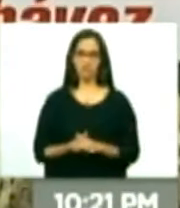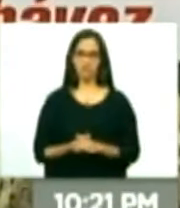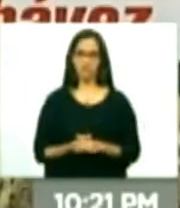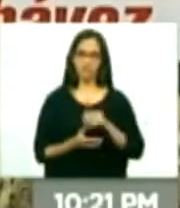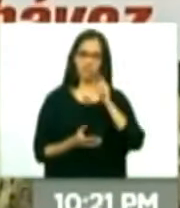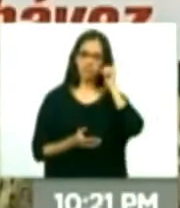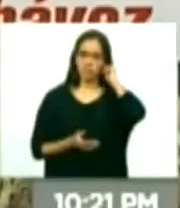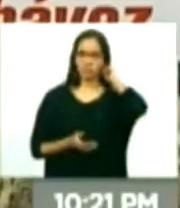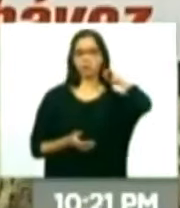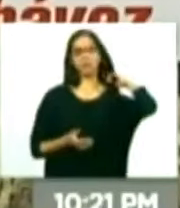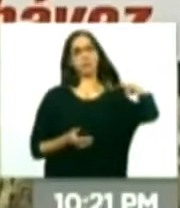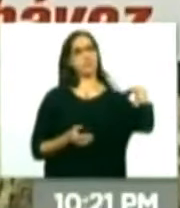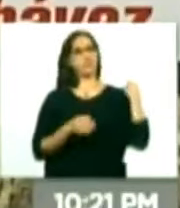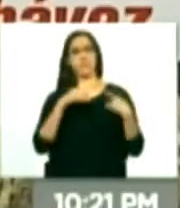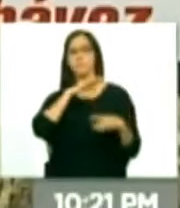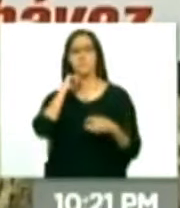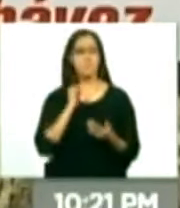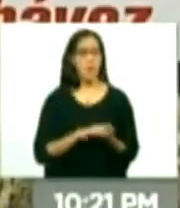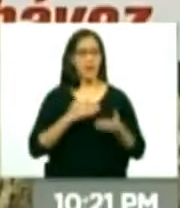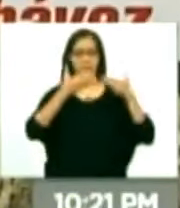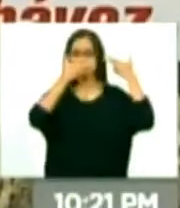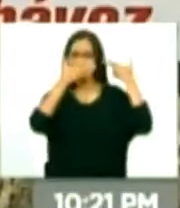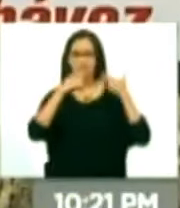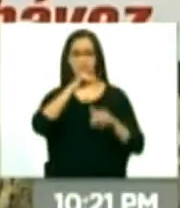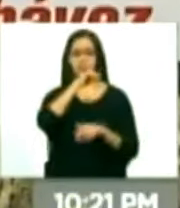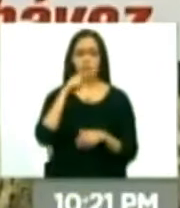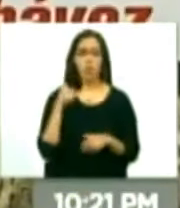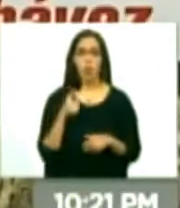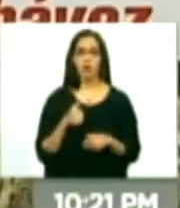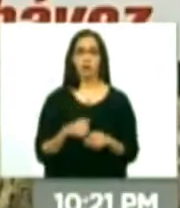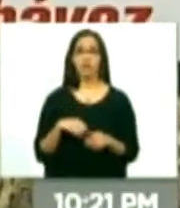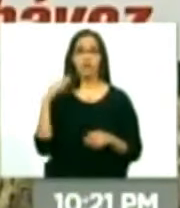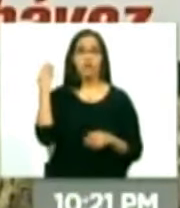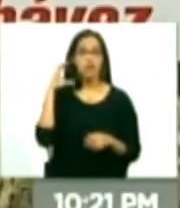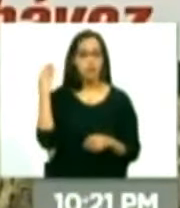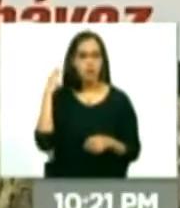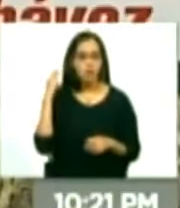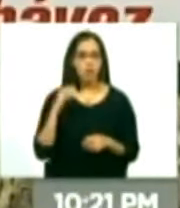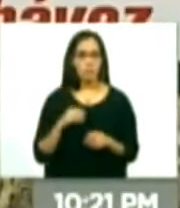Sicariato, paramilitarismo, droga, masacre es en Colombia.